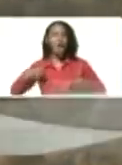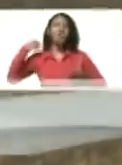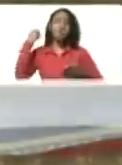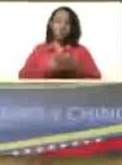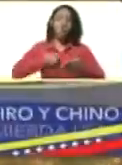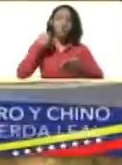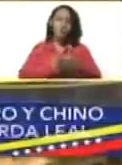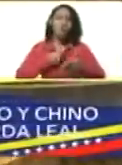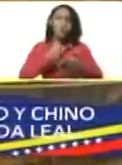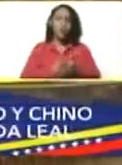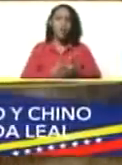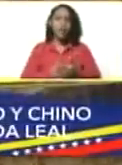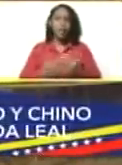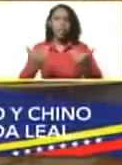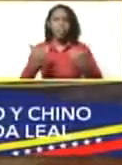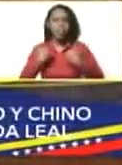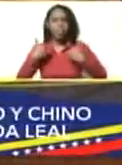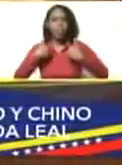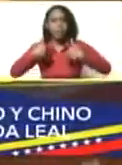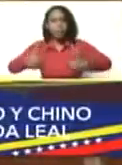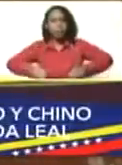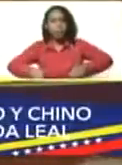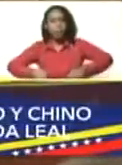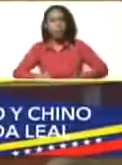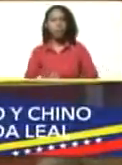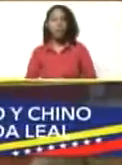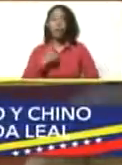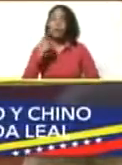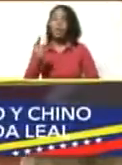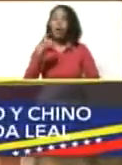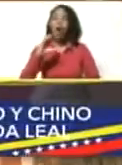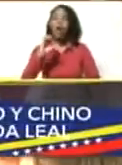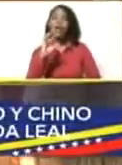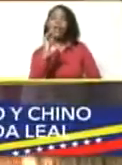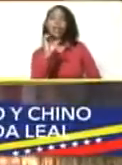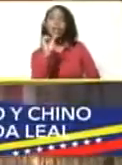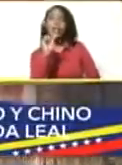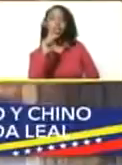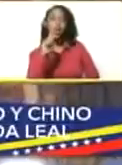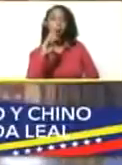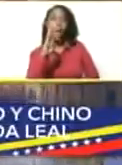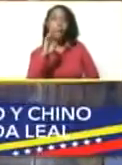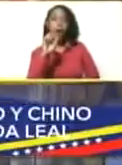luchas, de sacrificios. Dijo Cristóbal Jiménez